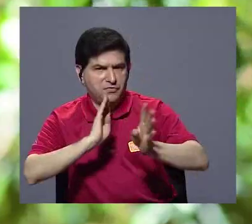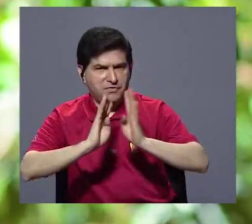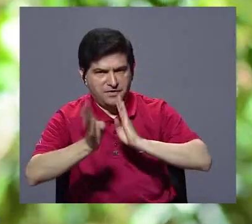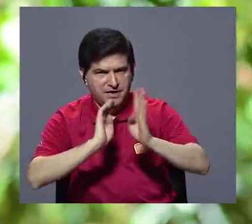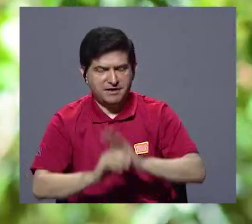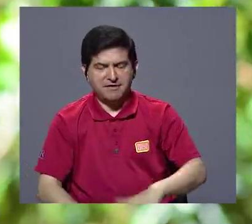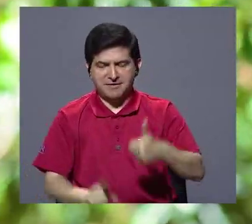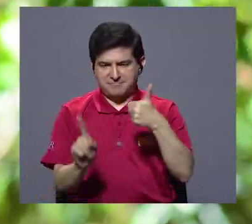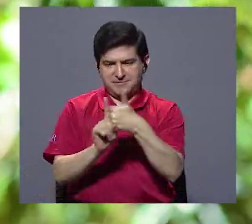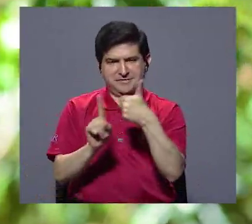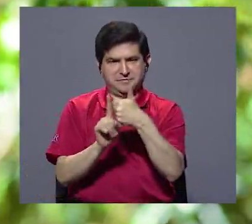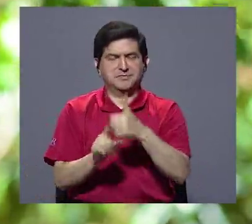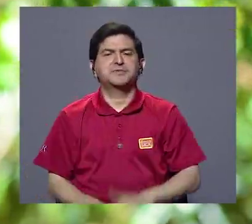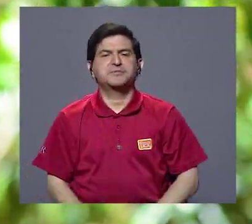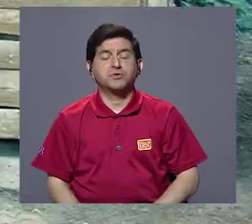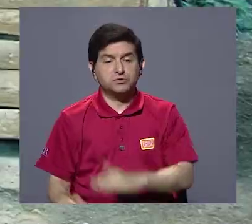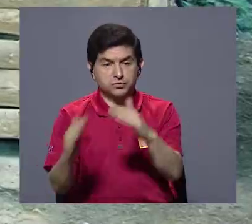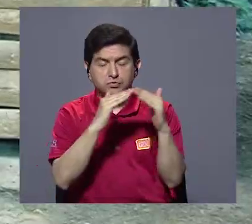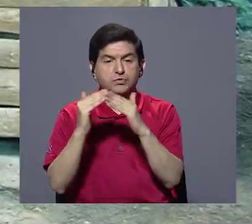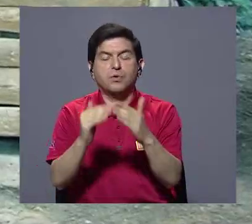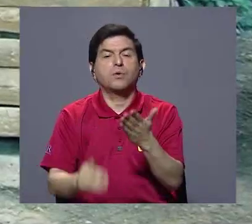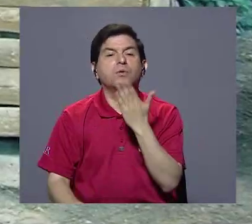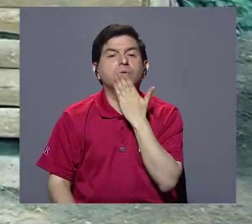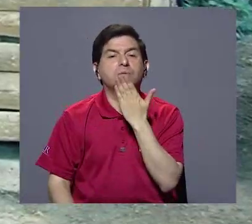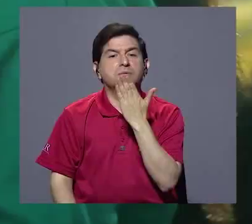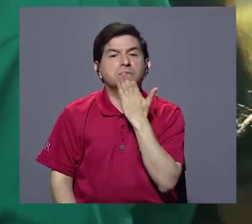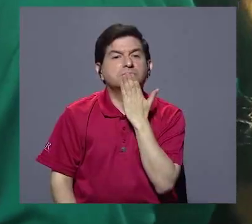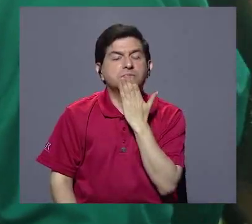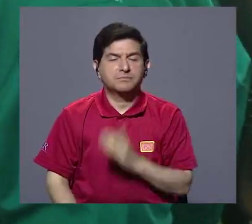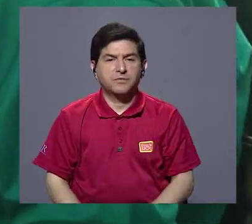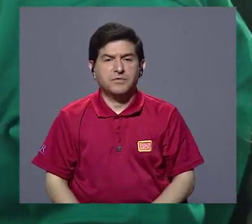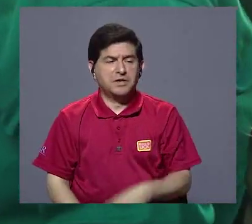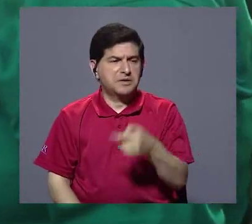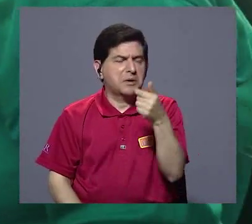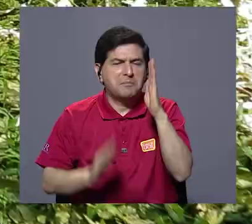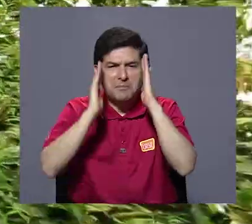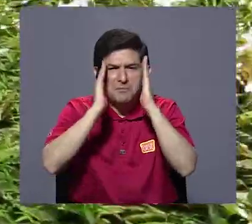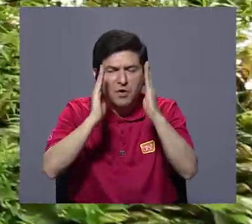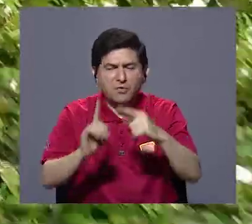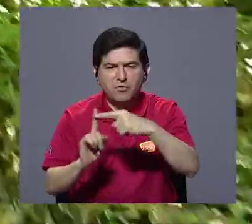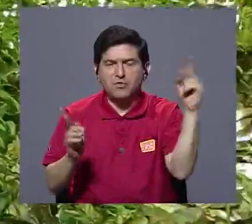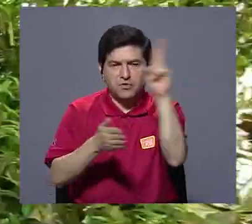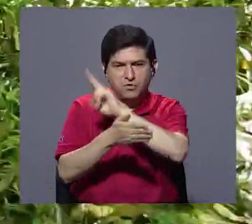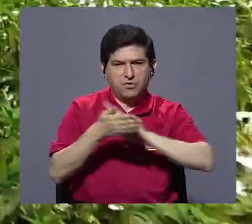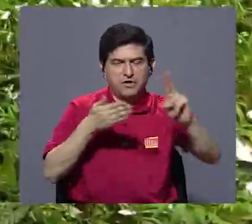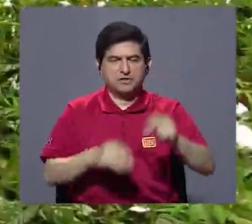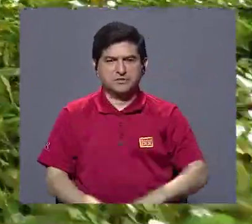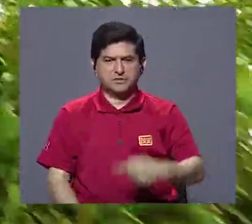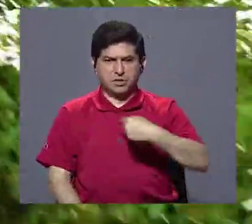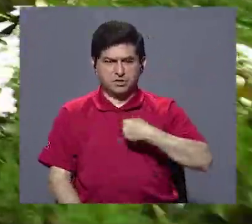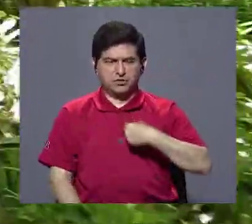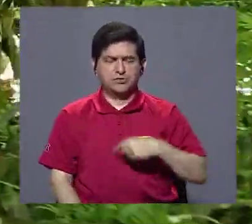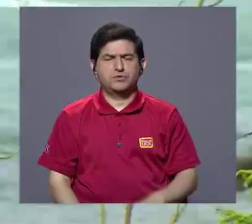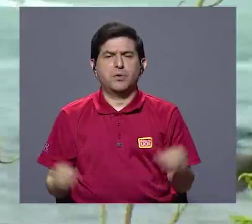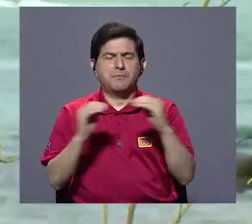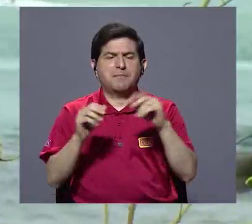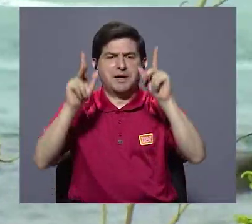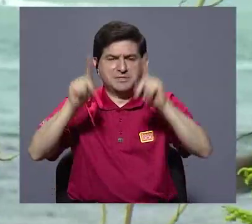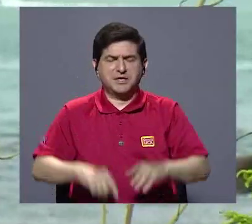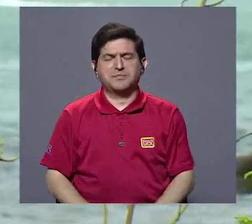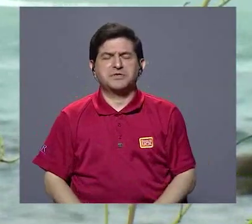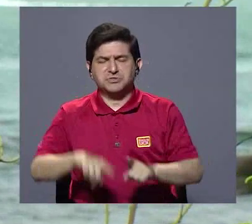hablar de nosotros mismos en el sentido de que las comunidades indígenas son muy poco abordadas desde las universidades. Yo soy más que una